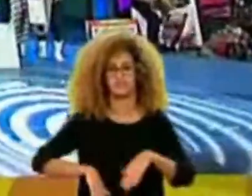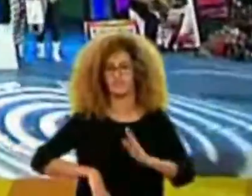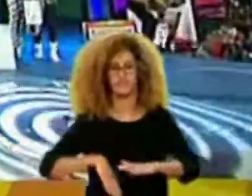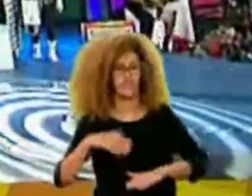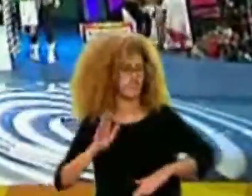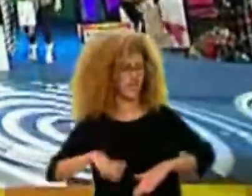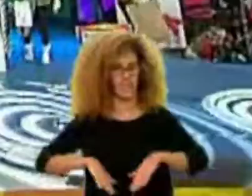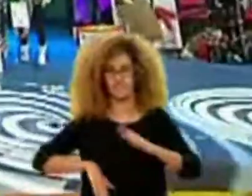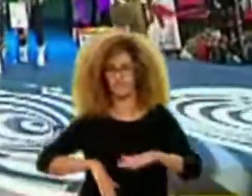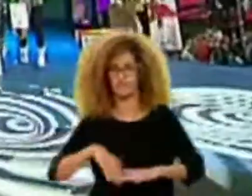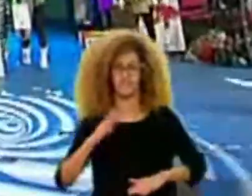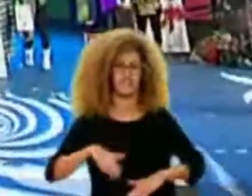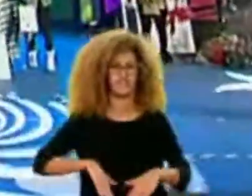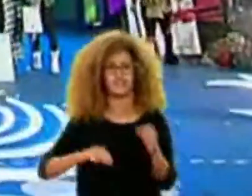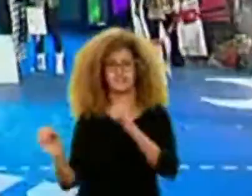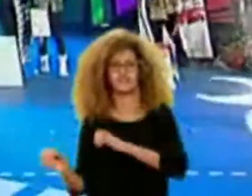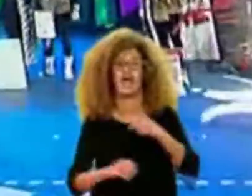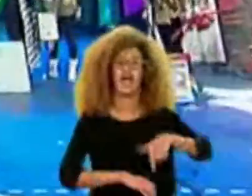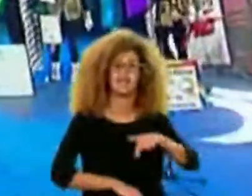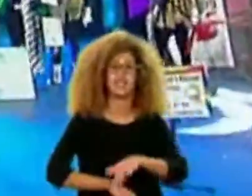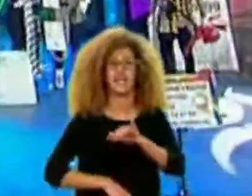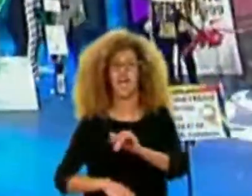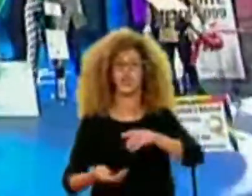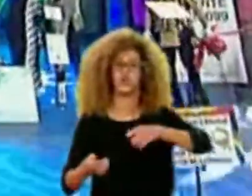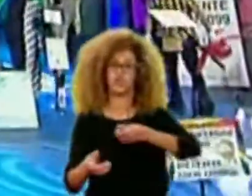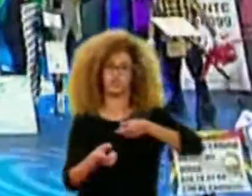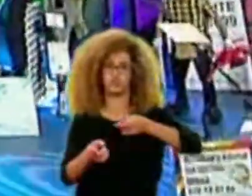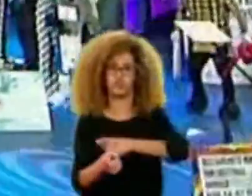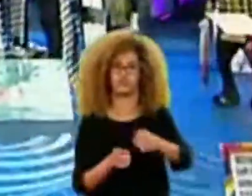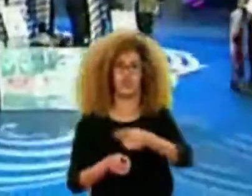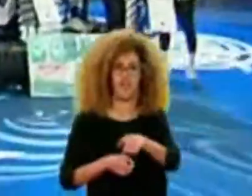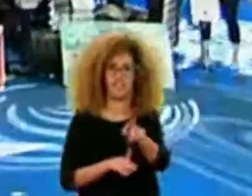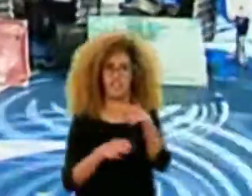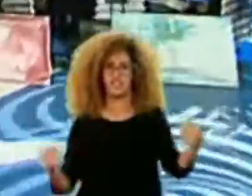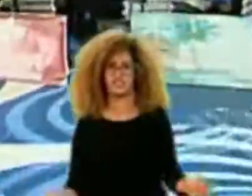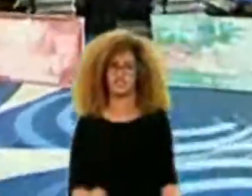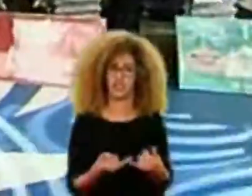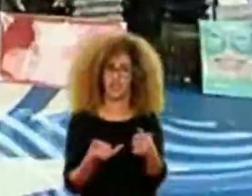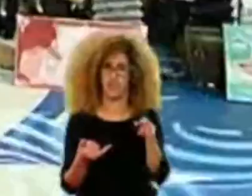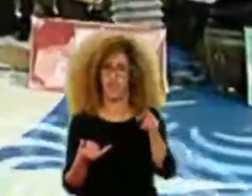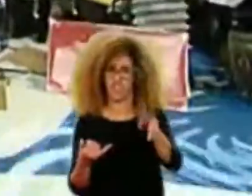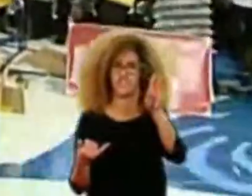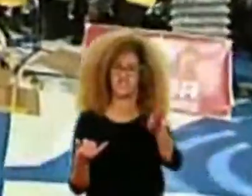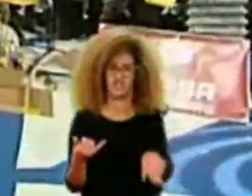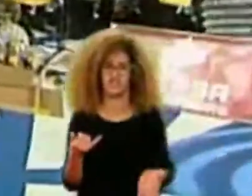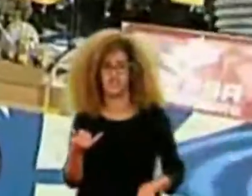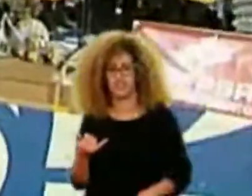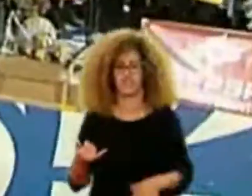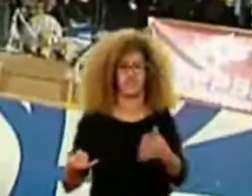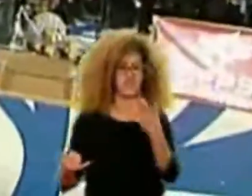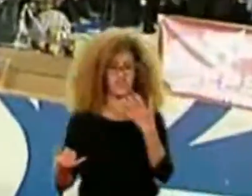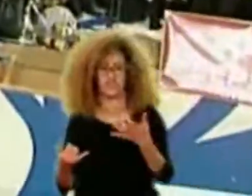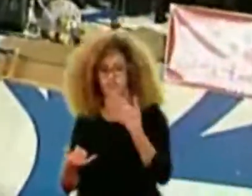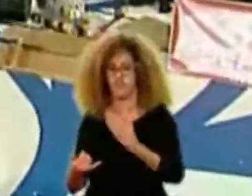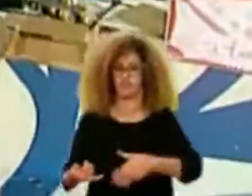fíjate a continuación. Tenemos un taladro que chicharrero es, y si le da la palma con